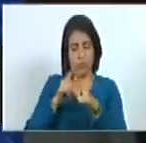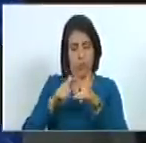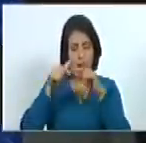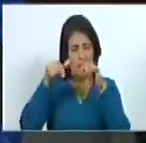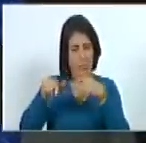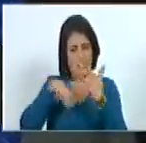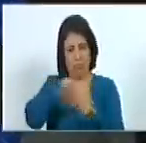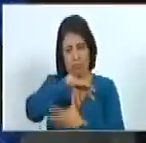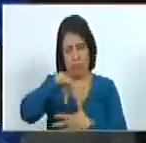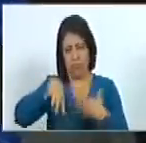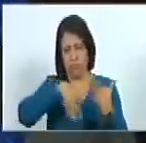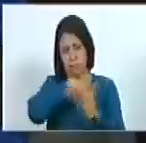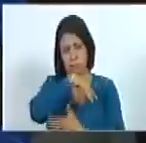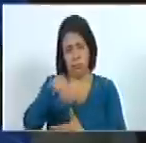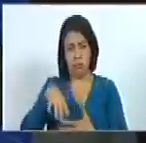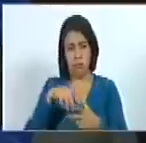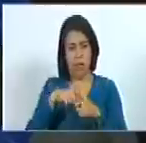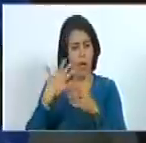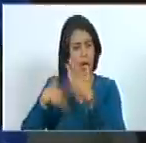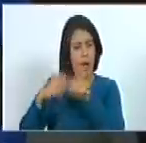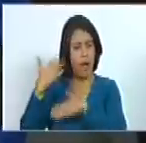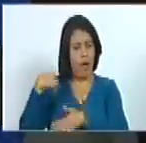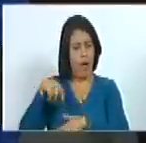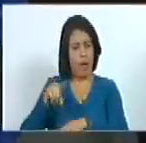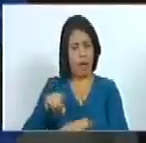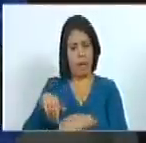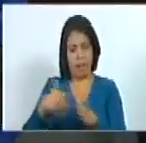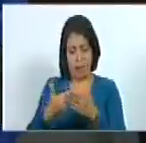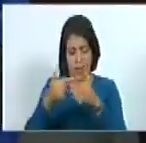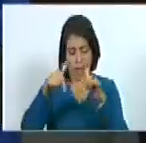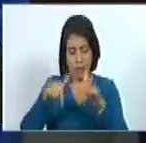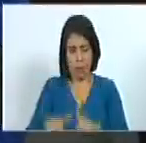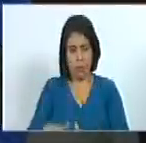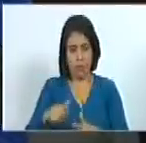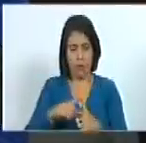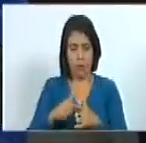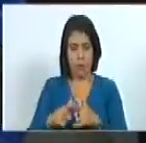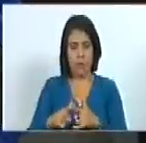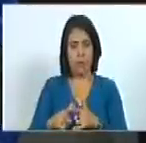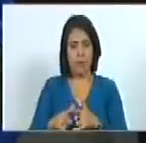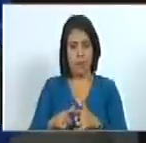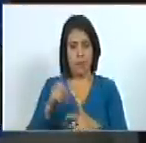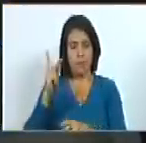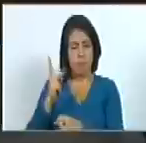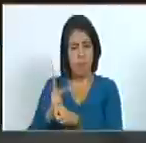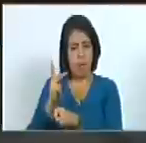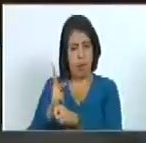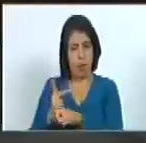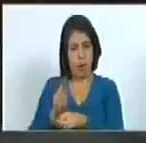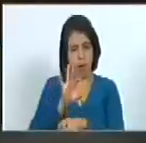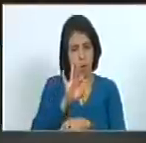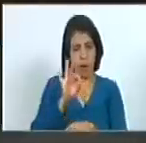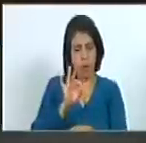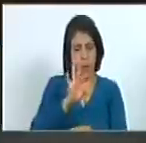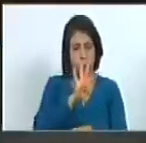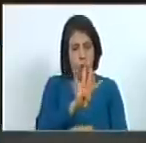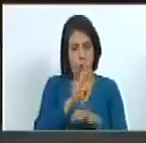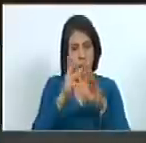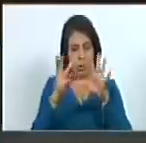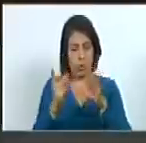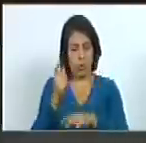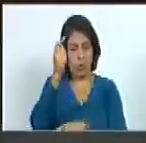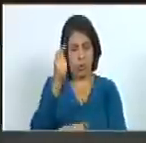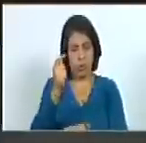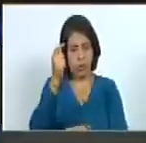este esquema que habíamos tenido de relaciones. Paraguay escogió 48 senadores